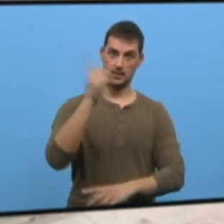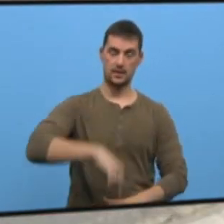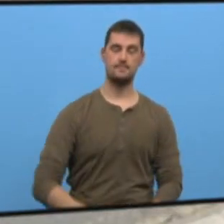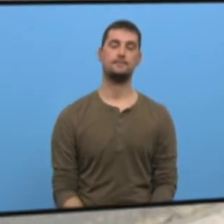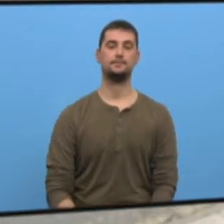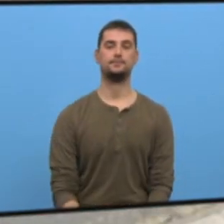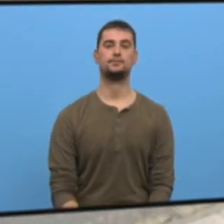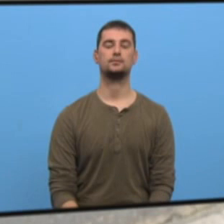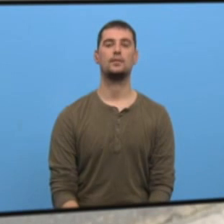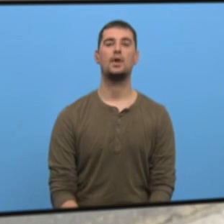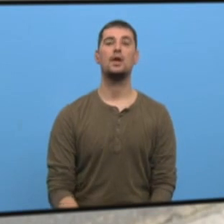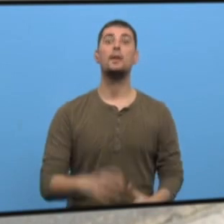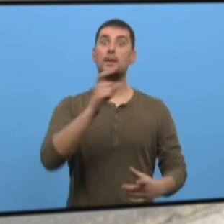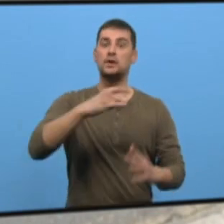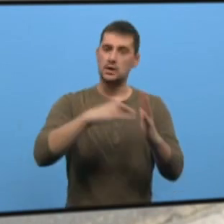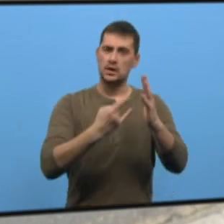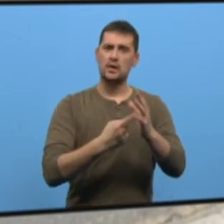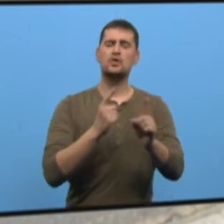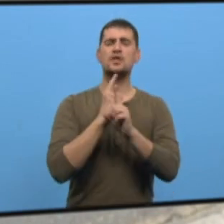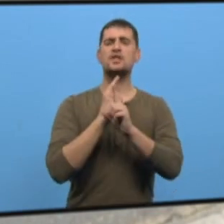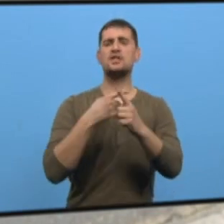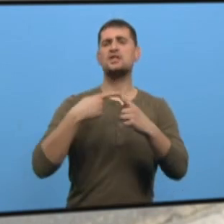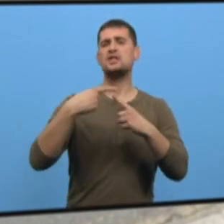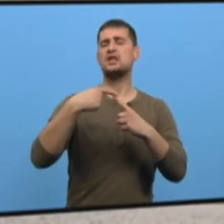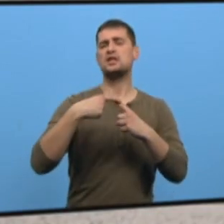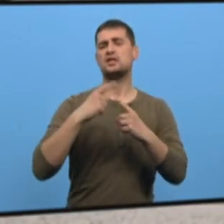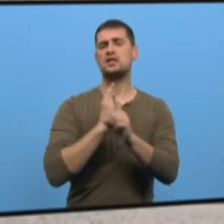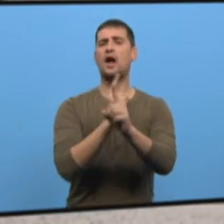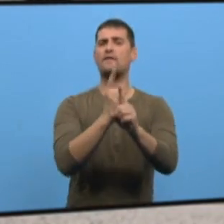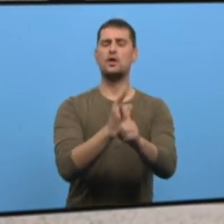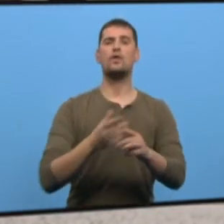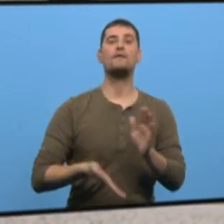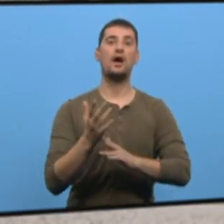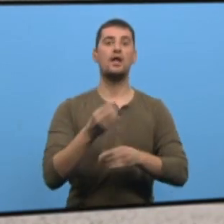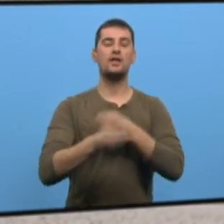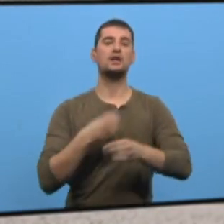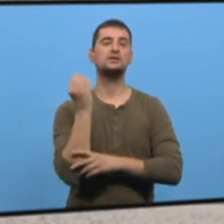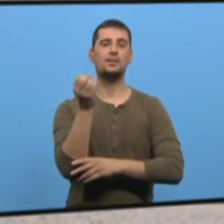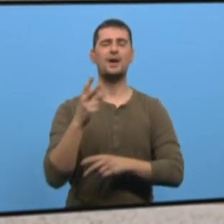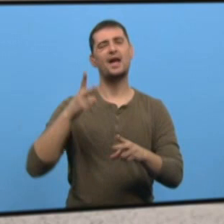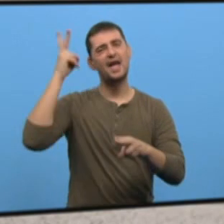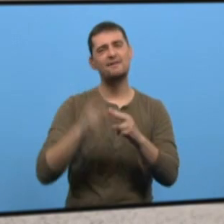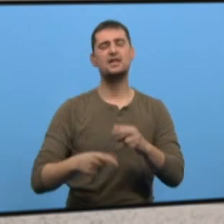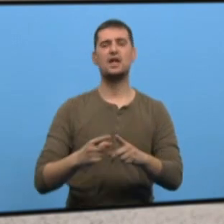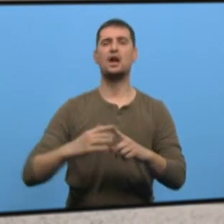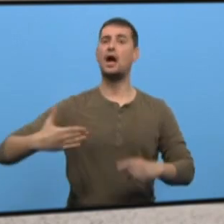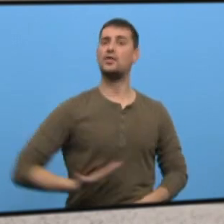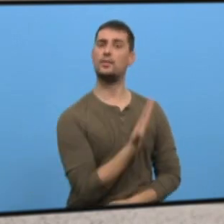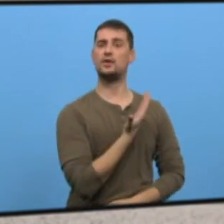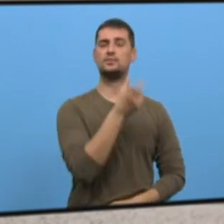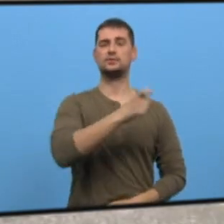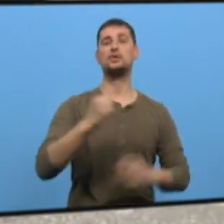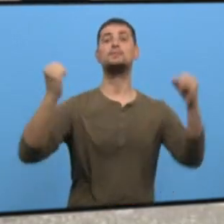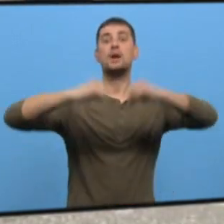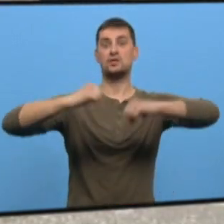zona técnicos de dirección xeral de tráfico impartirán duas charlas para prevención de atropos en persoas mayores un dos colectivos má afectados en